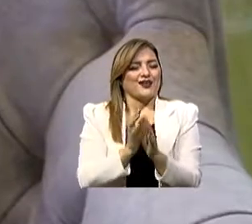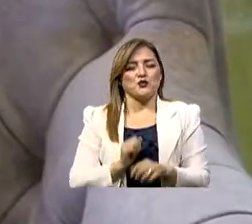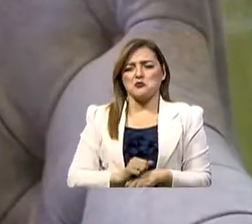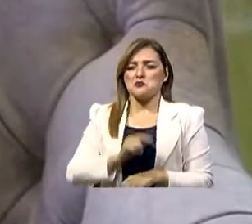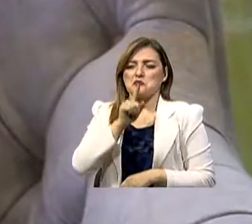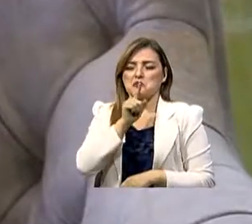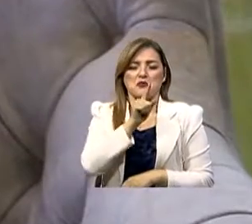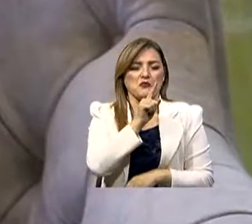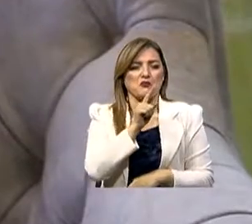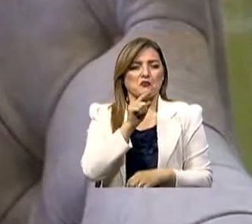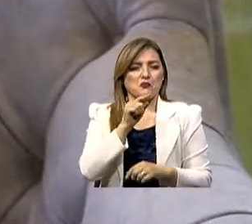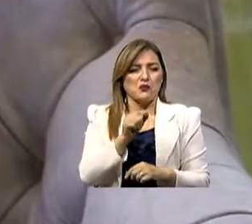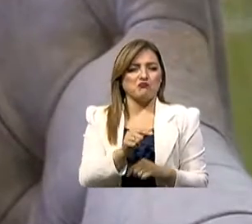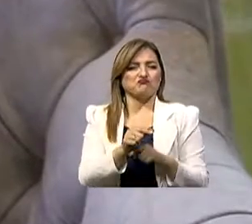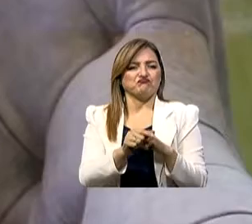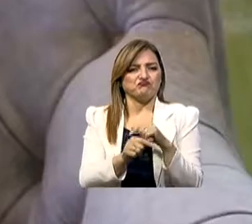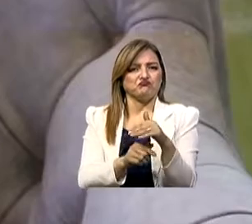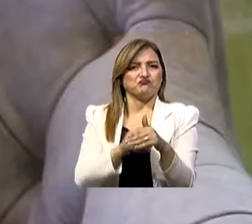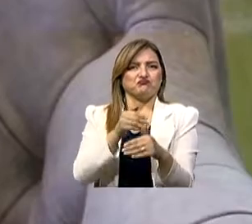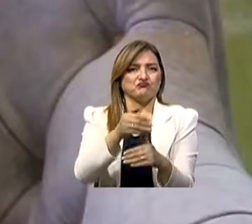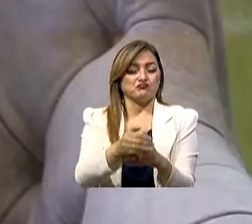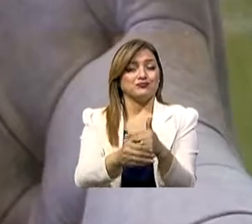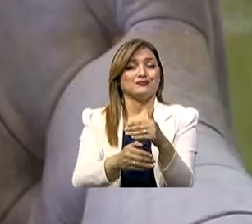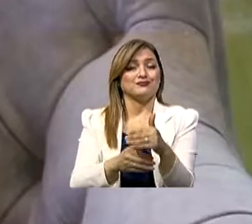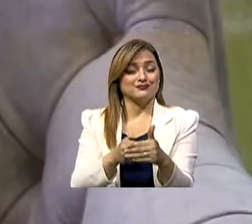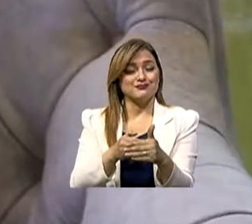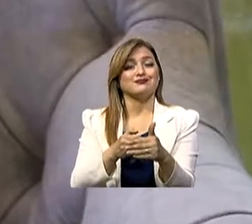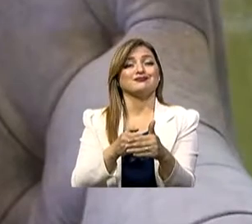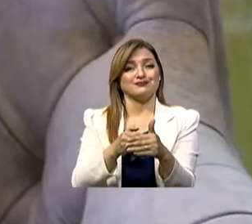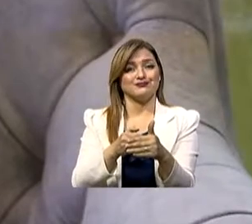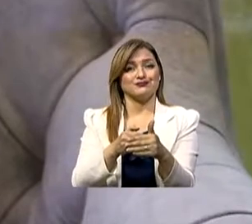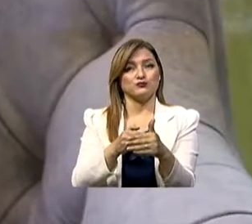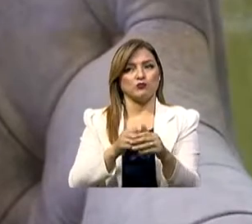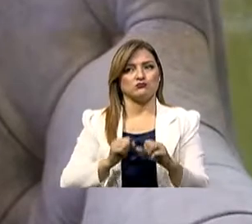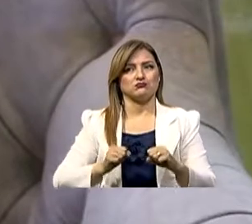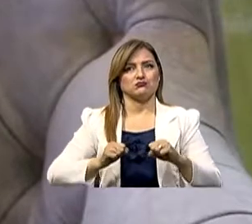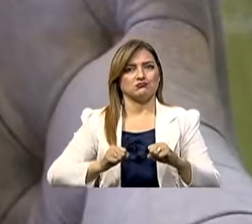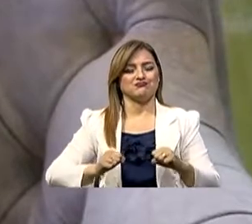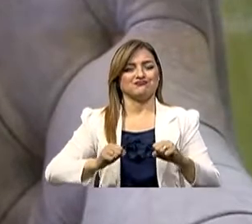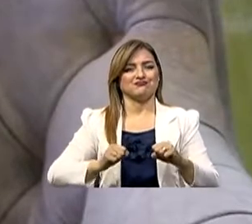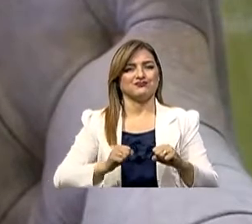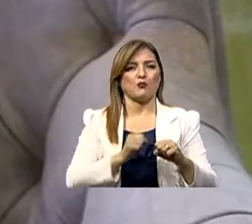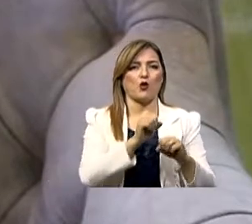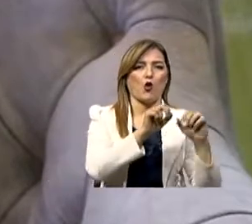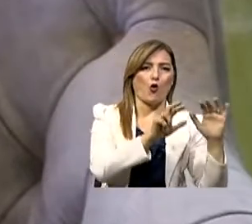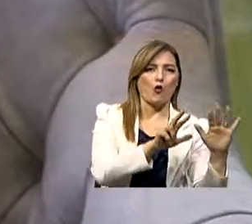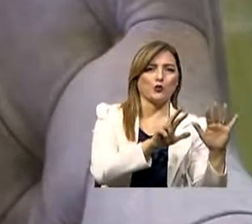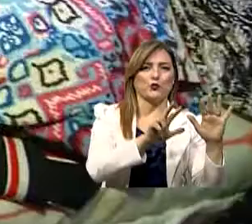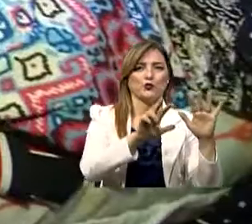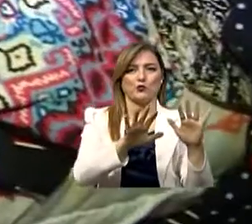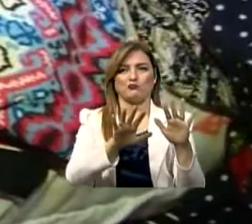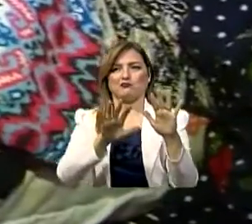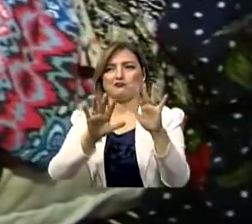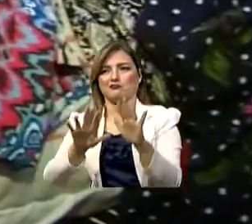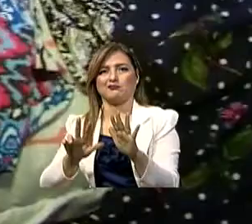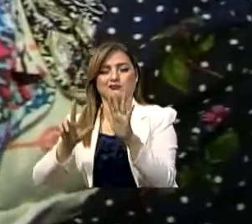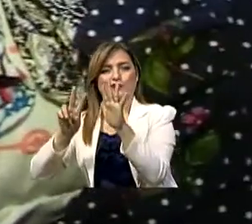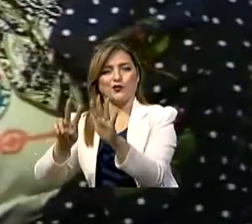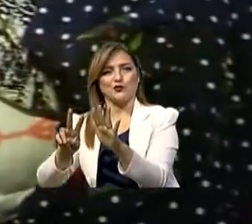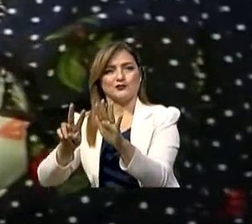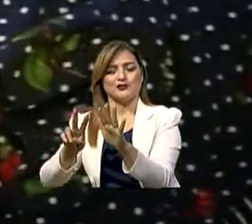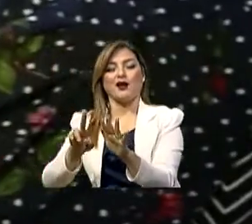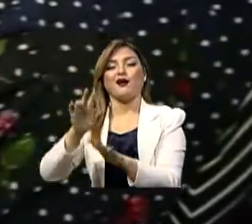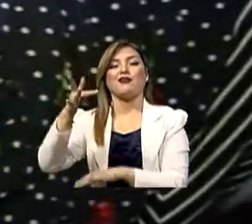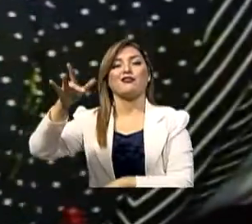fue progresivo esto y si uno va cambiando de tallas comienza a ser una talla 8 10 12 y llegue a la talla